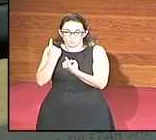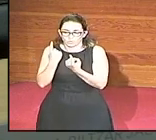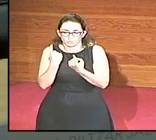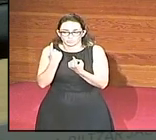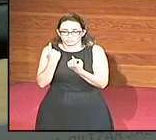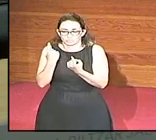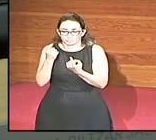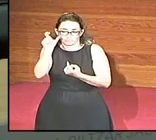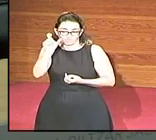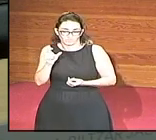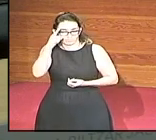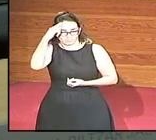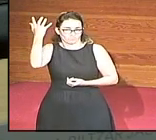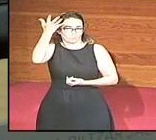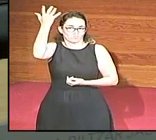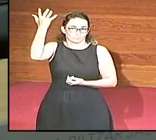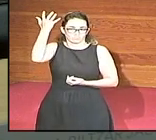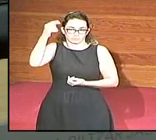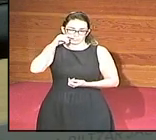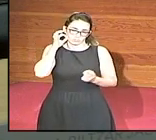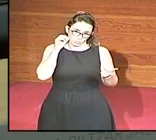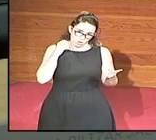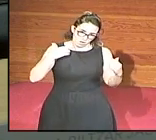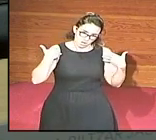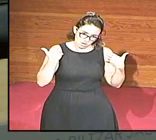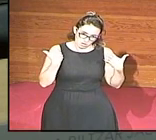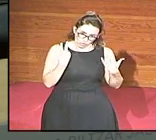de un tipo esta señora tenga que pasar 2 veces por aquí.